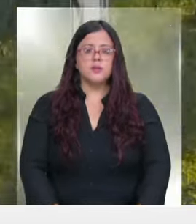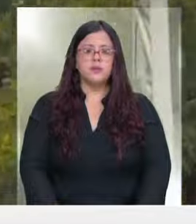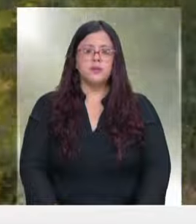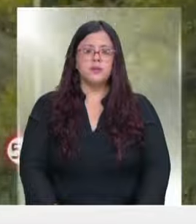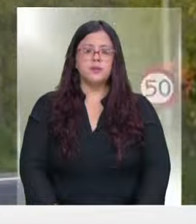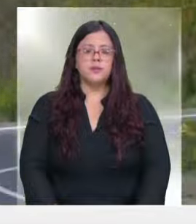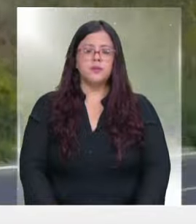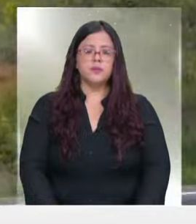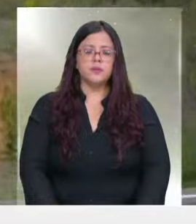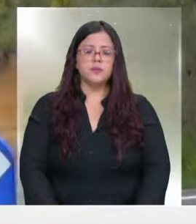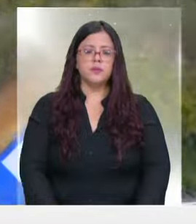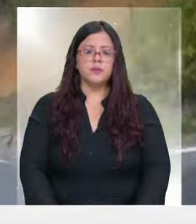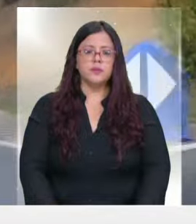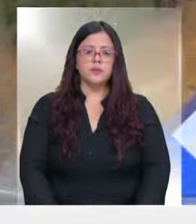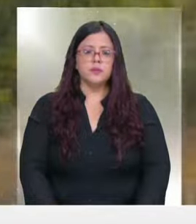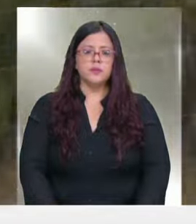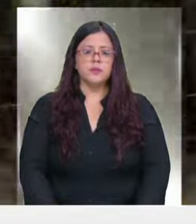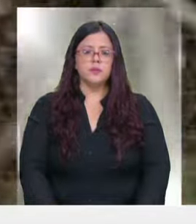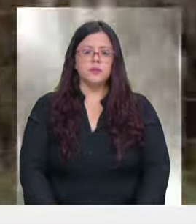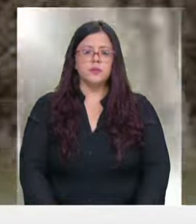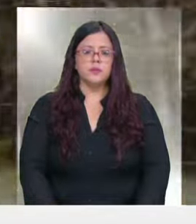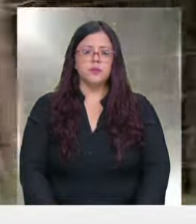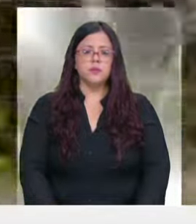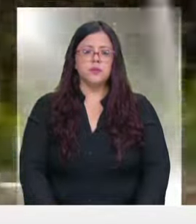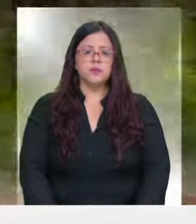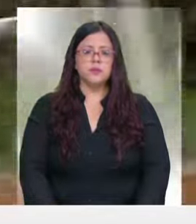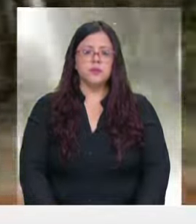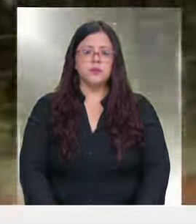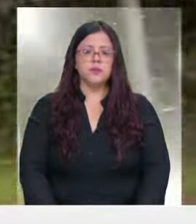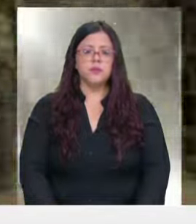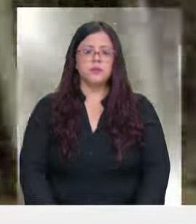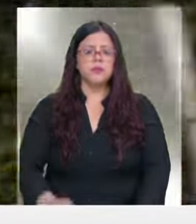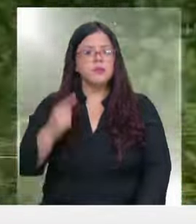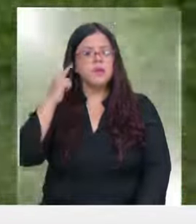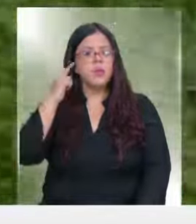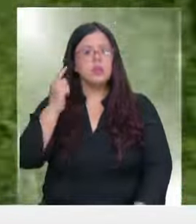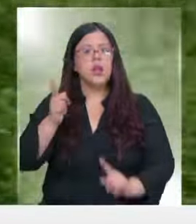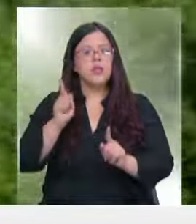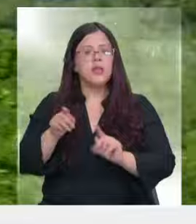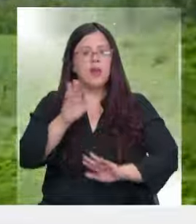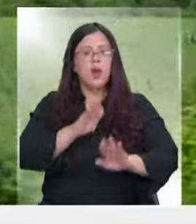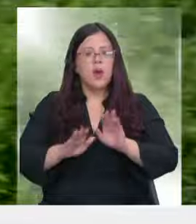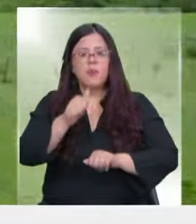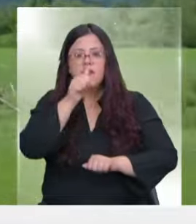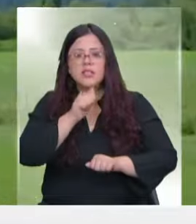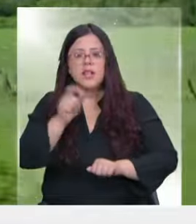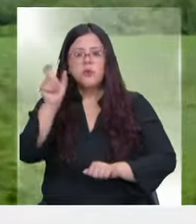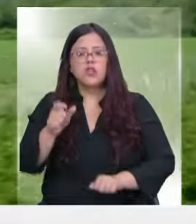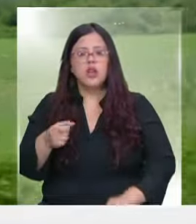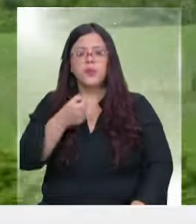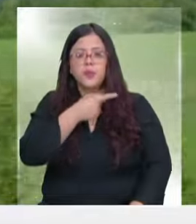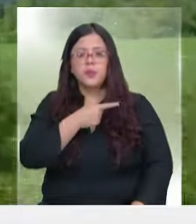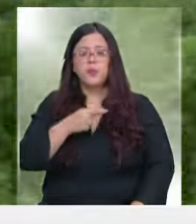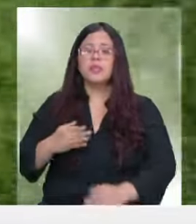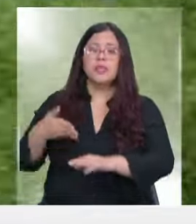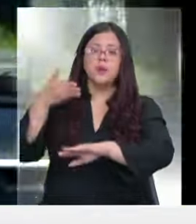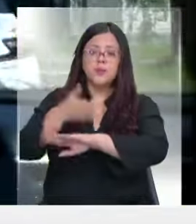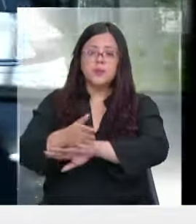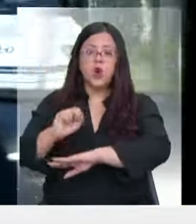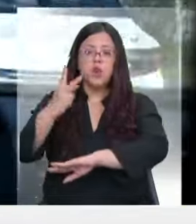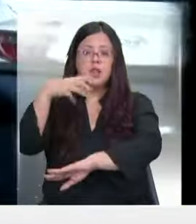Hay que resguardar la seguridad y la privacidad de la denunciante. Llegamos hasta la octava región donde vive el círculo